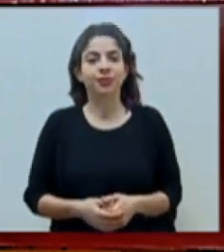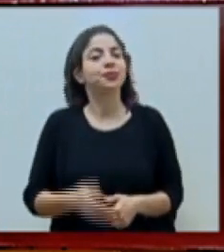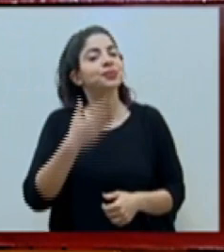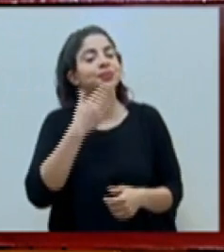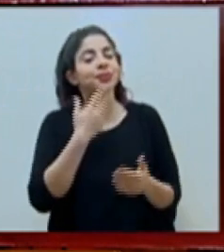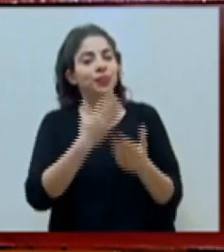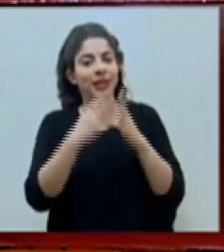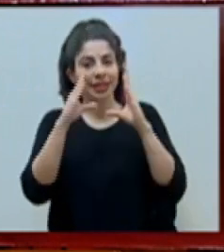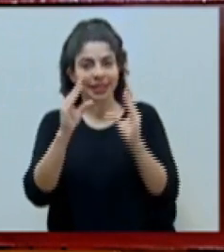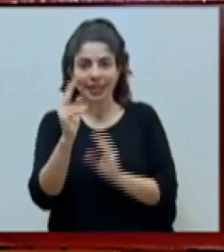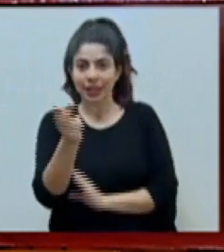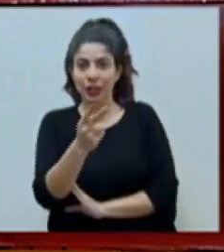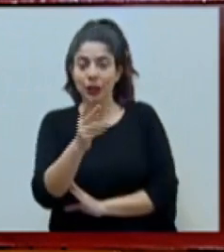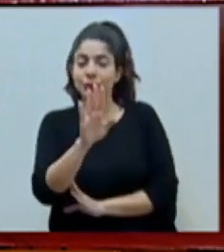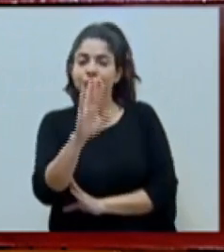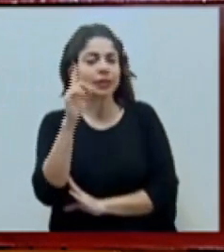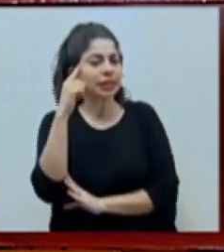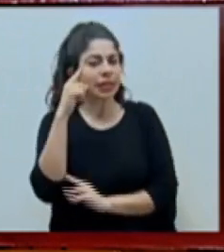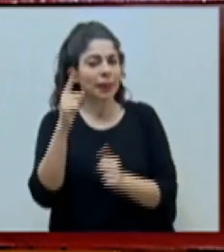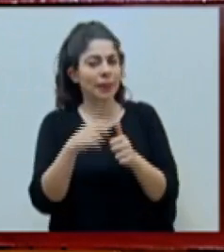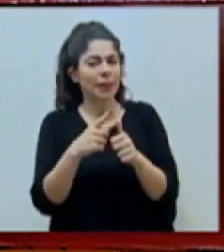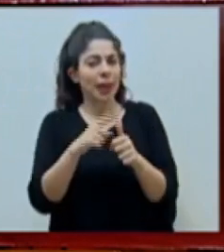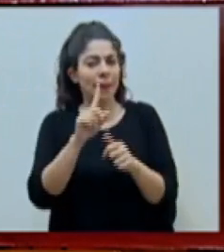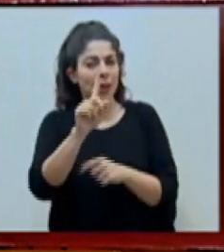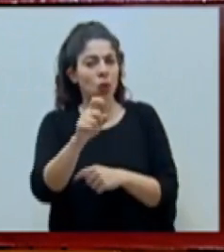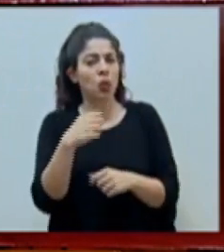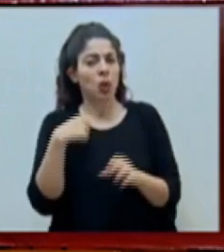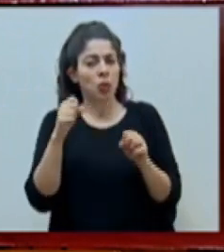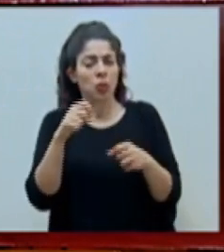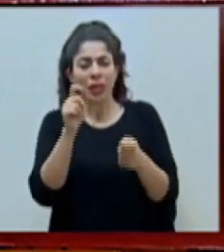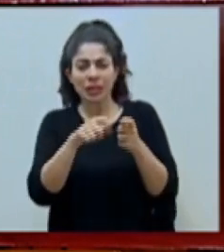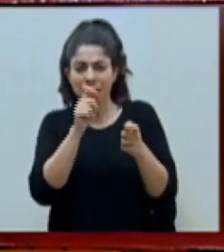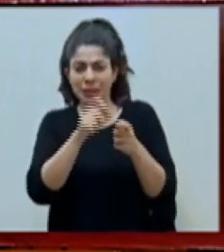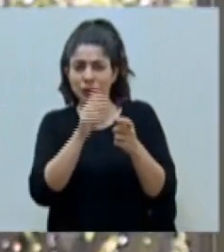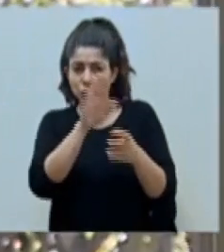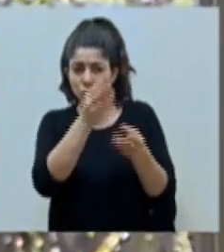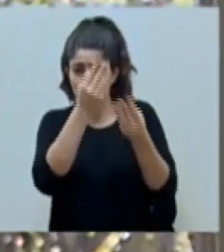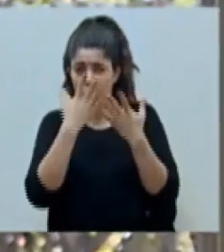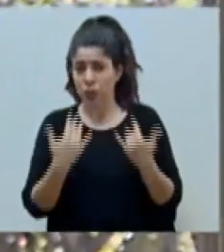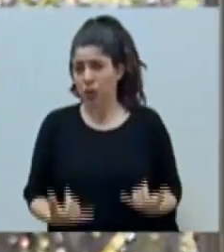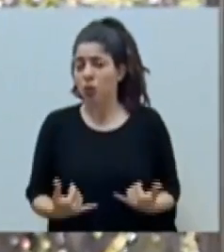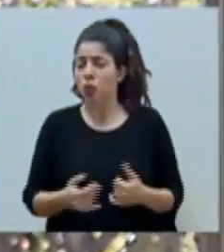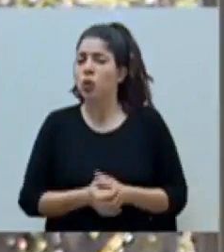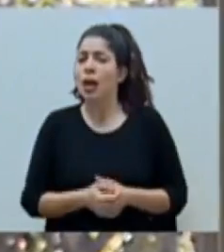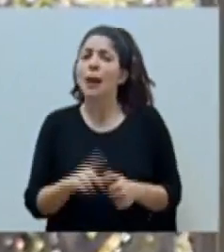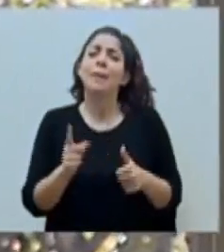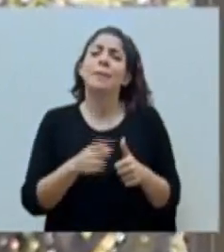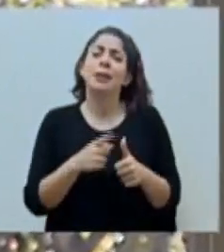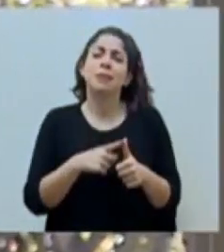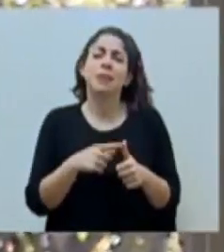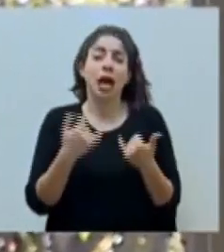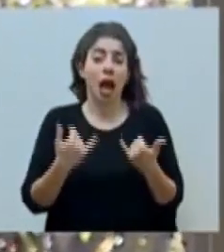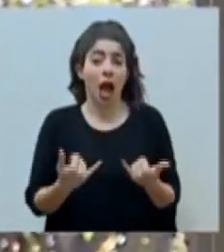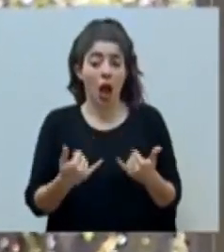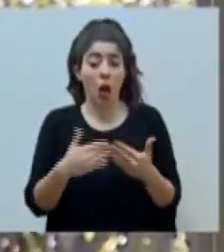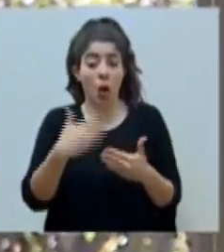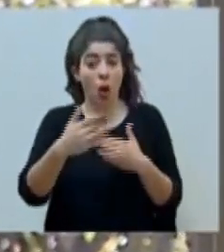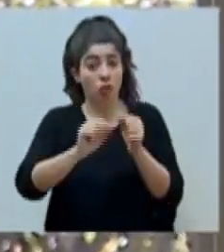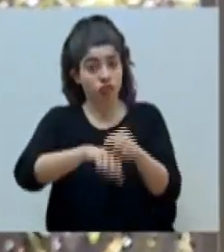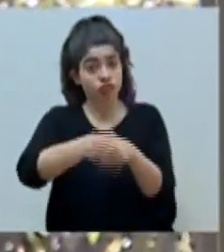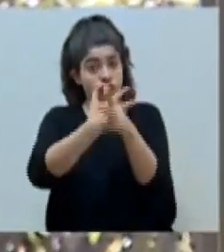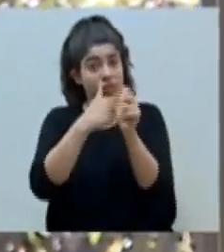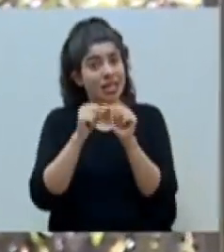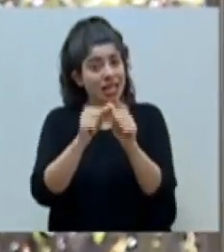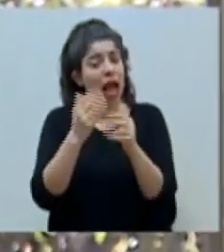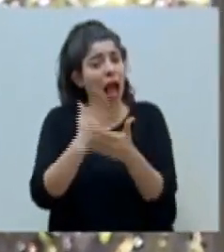Gracias, buenas tardes a los dos. Doña Giselle, en primera instancia, si podemos hacer algunas precisiones con el anuncio que están haciendo. La primera sería, ahora que sigue la virtualidad,